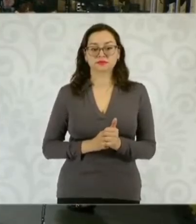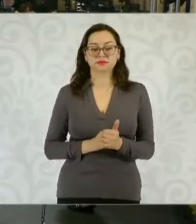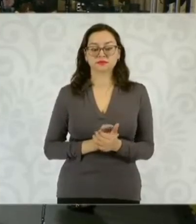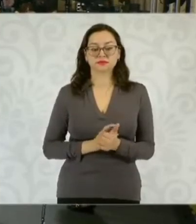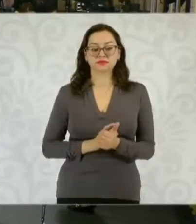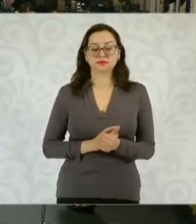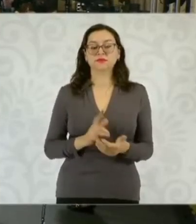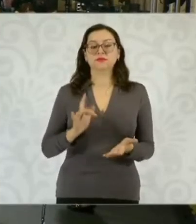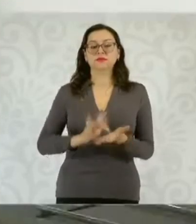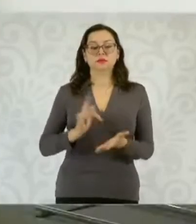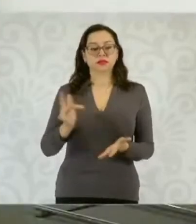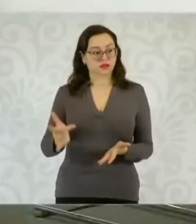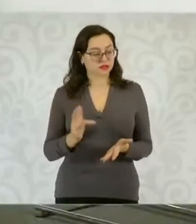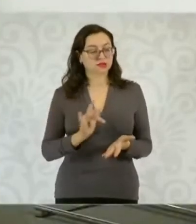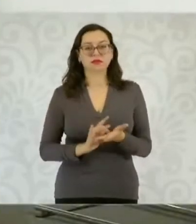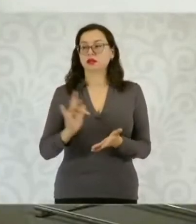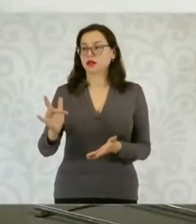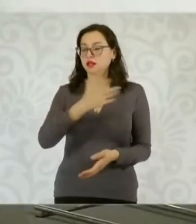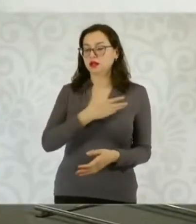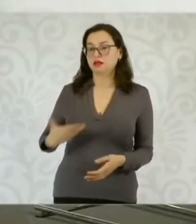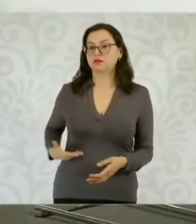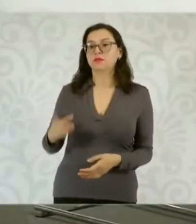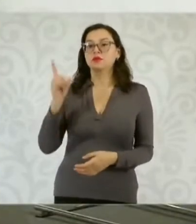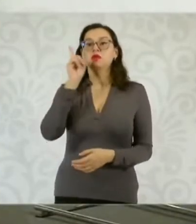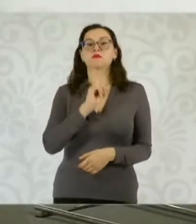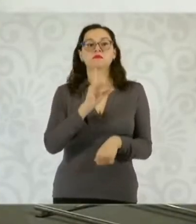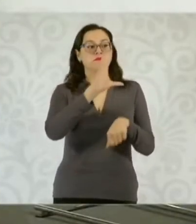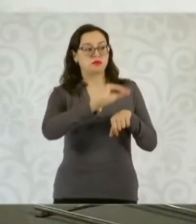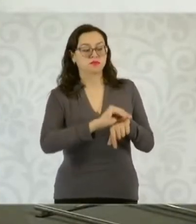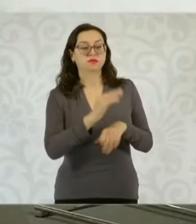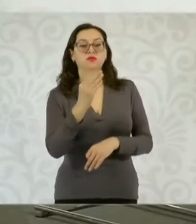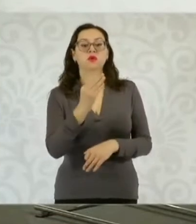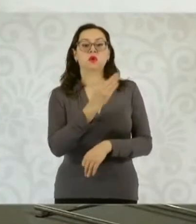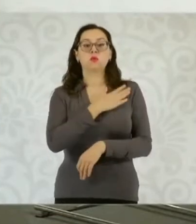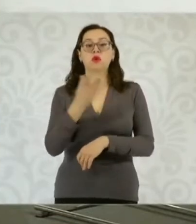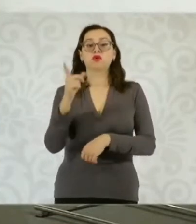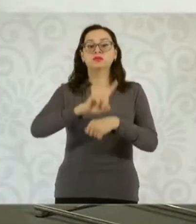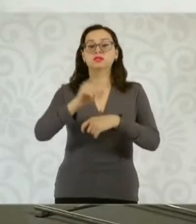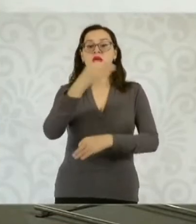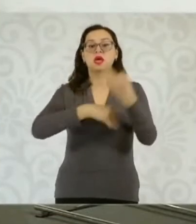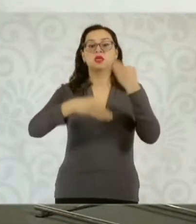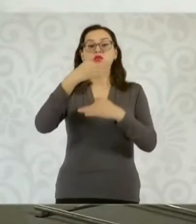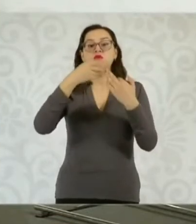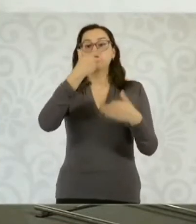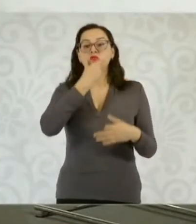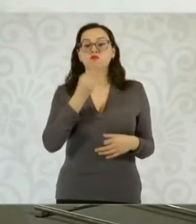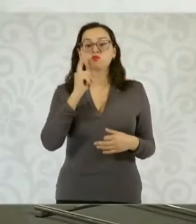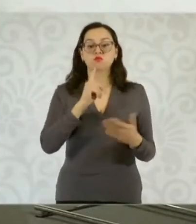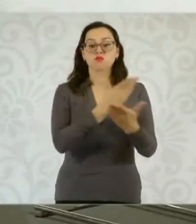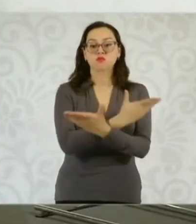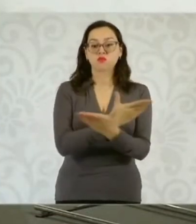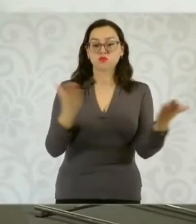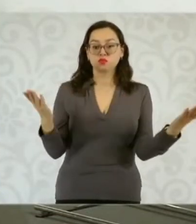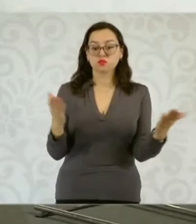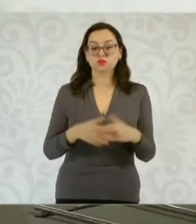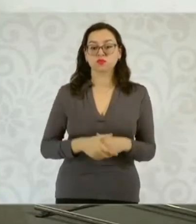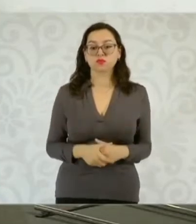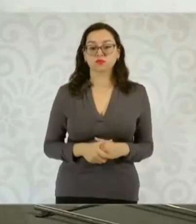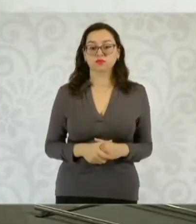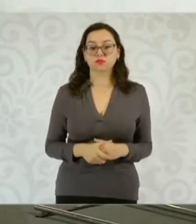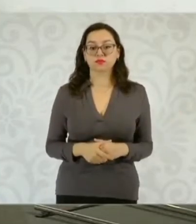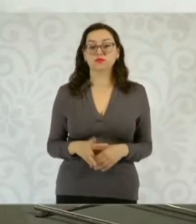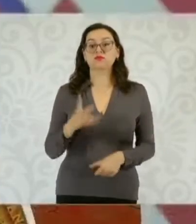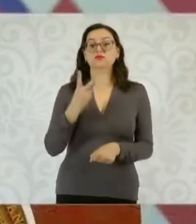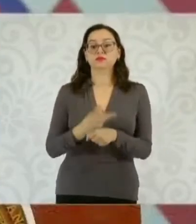Gracias, muchas gracias, presidenta. Con su permiso, muy buenos días a todas y a todos quienes nos escuchan. Y siguiendo lo que ha comentado